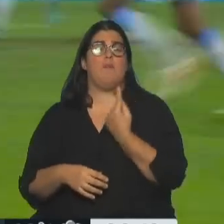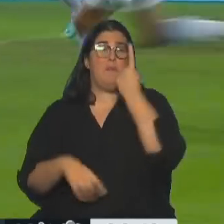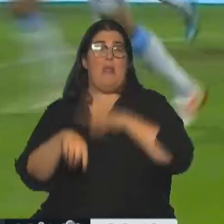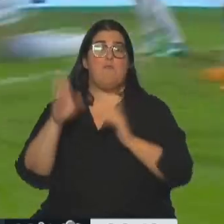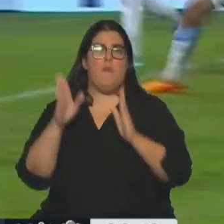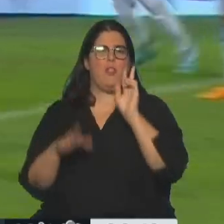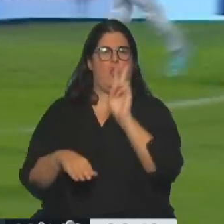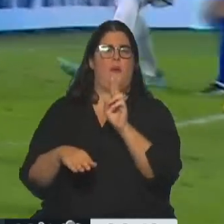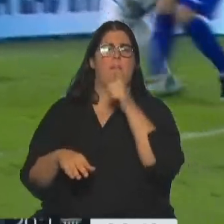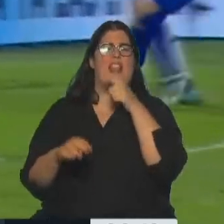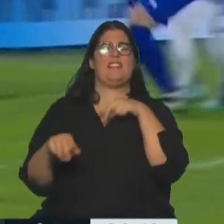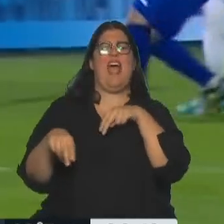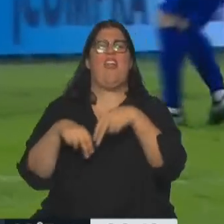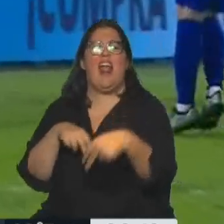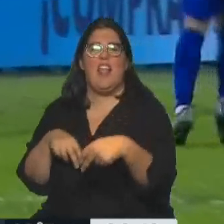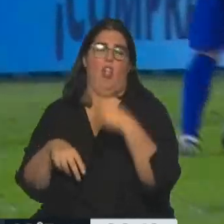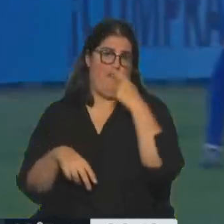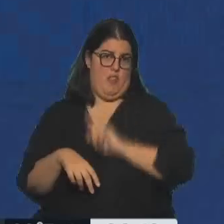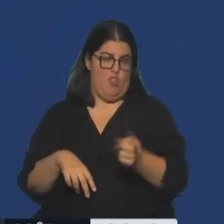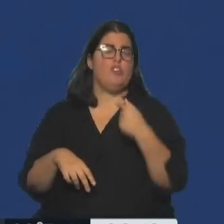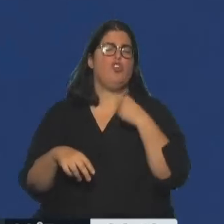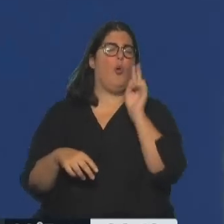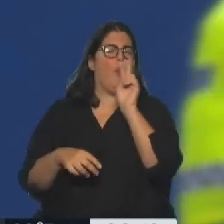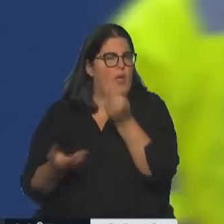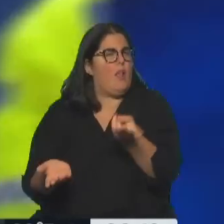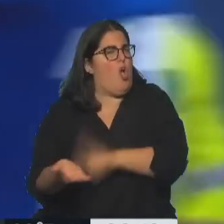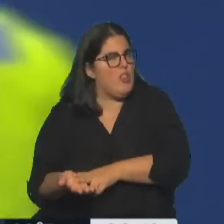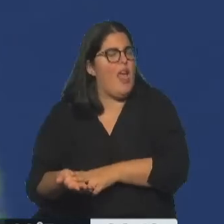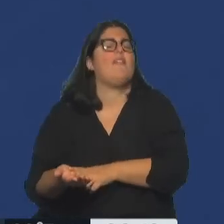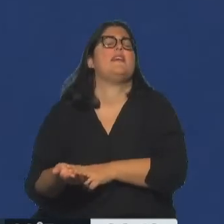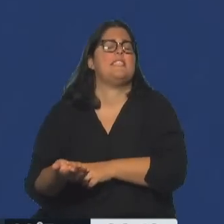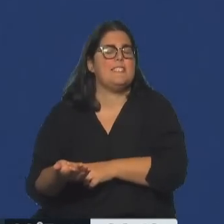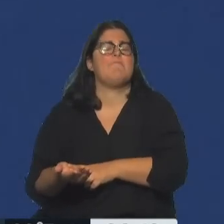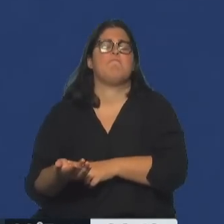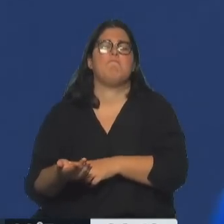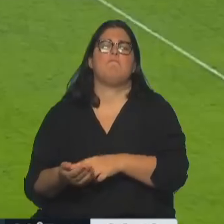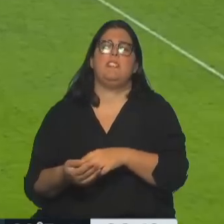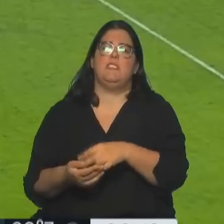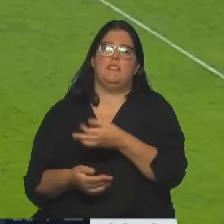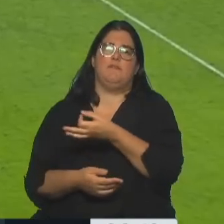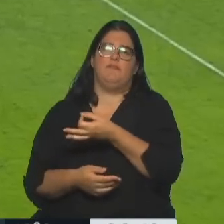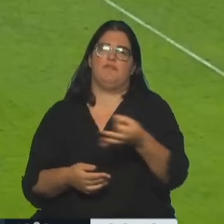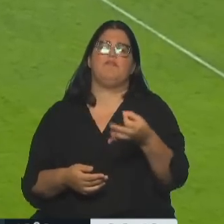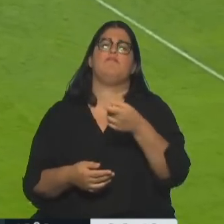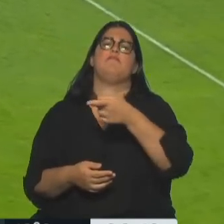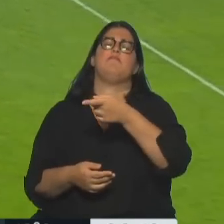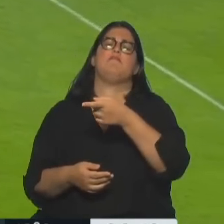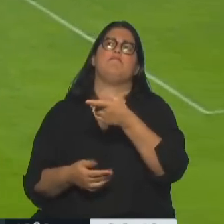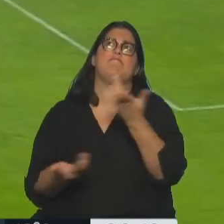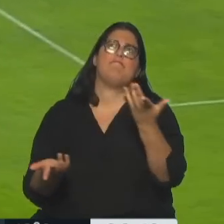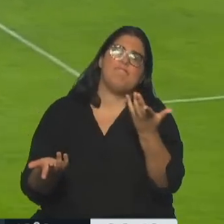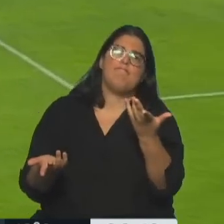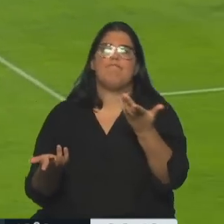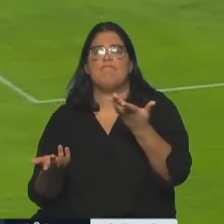offside. Exactamente. Yo cuando lo vi, después tuve que ver la repetición. Además, y sí está después, digamos,